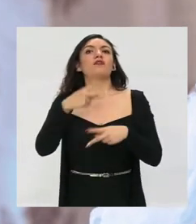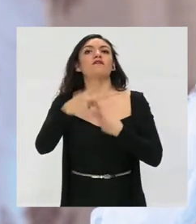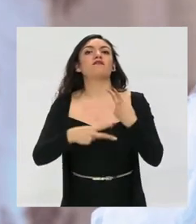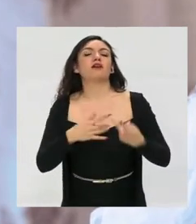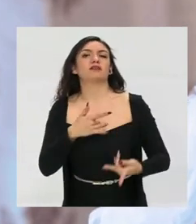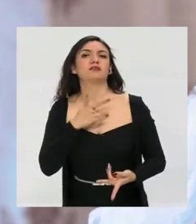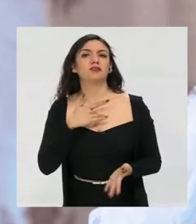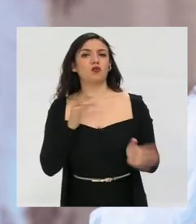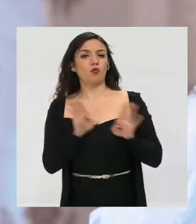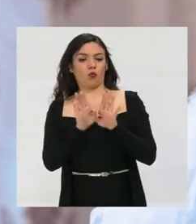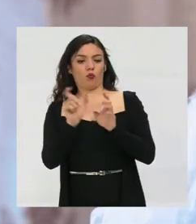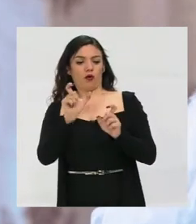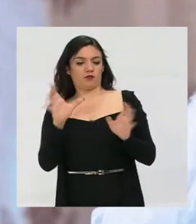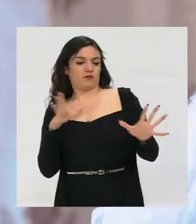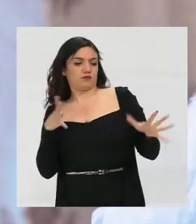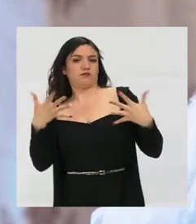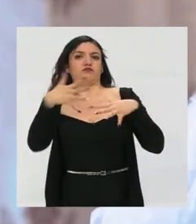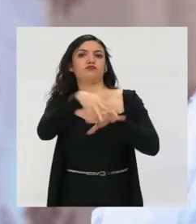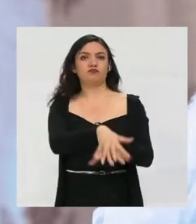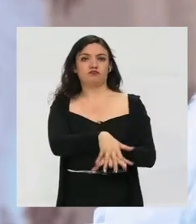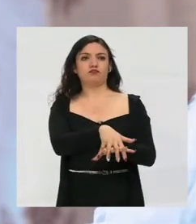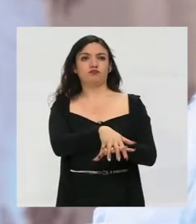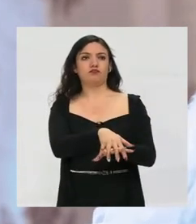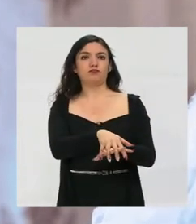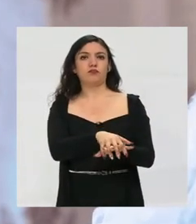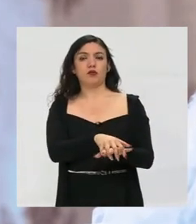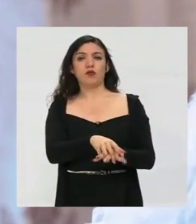¿dónde se van a sentir que son parte de?